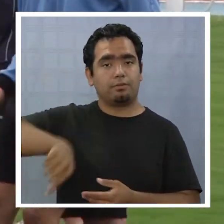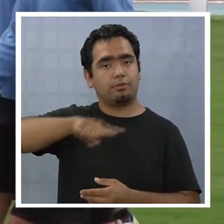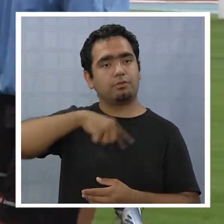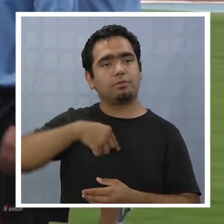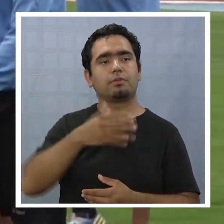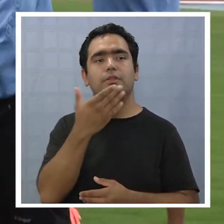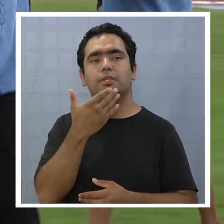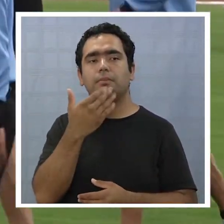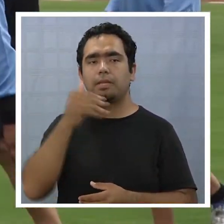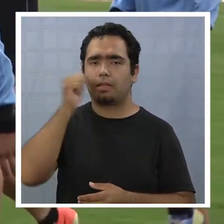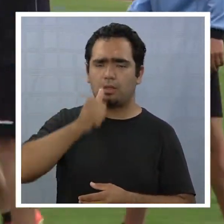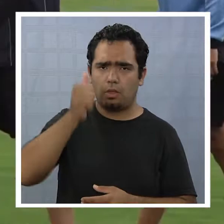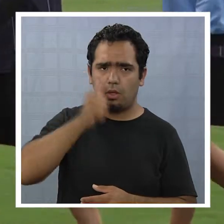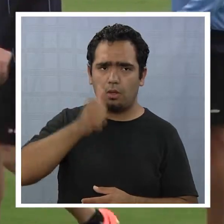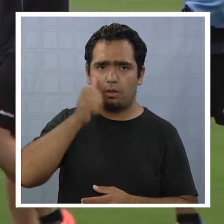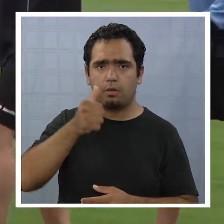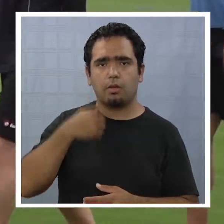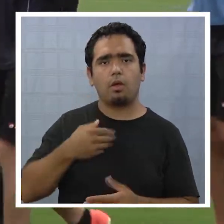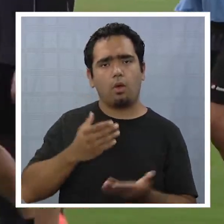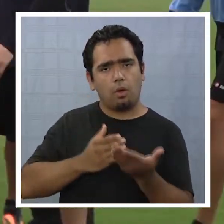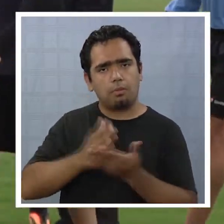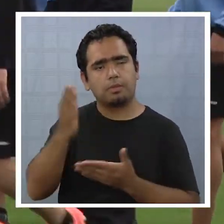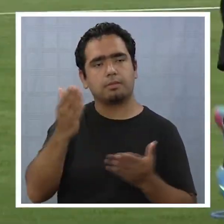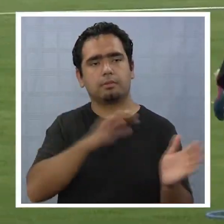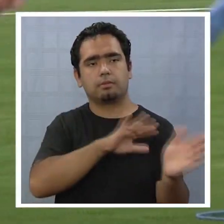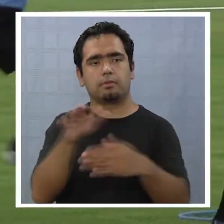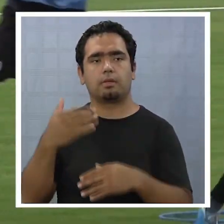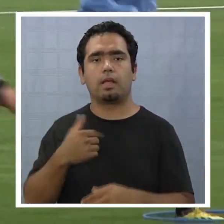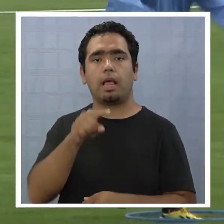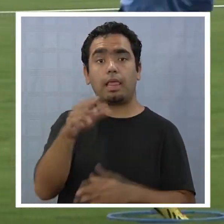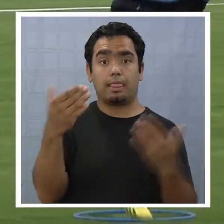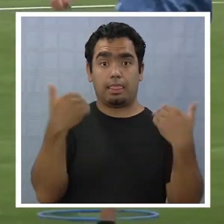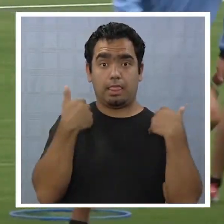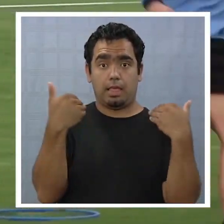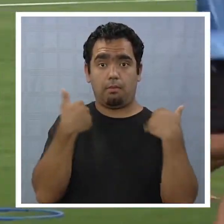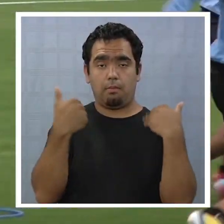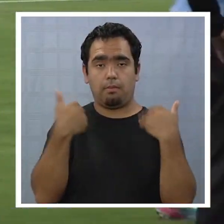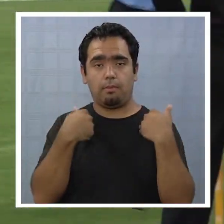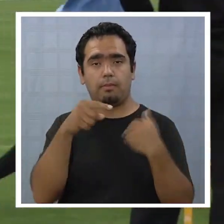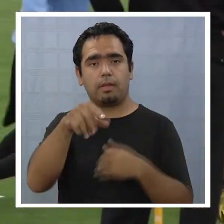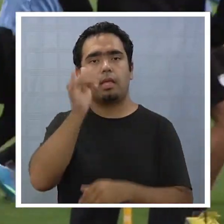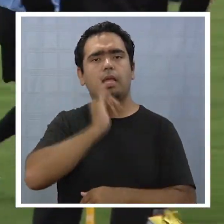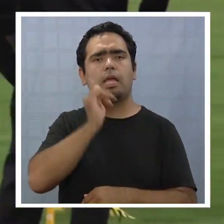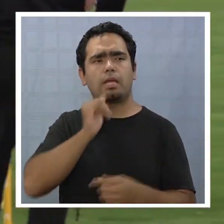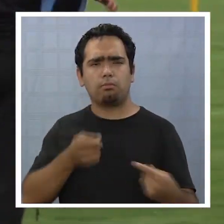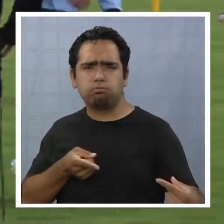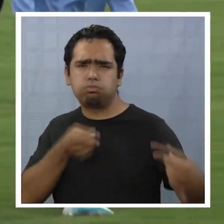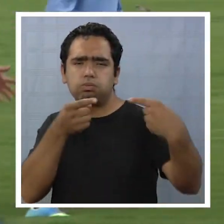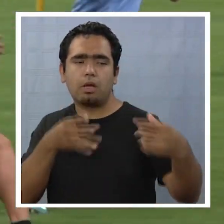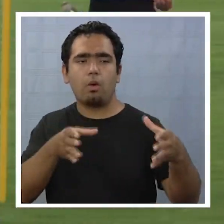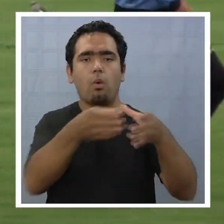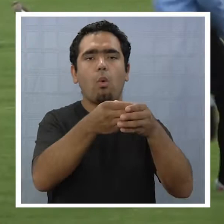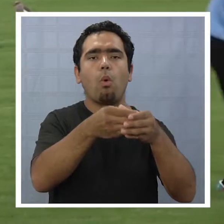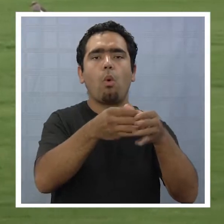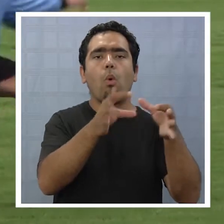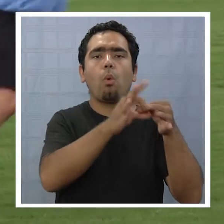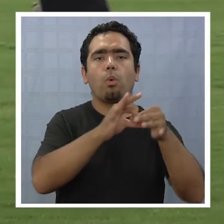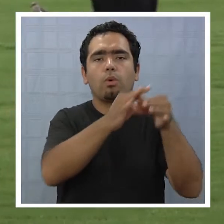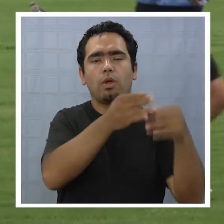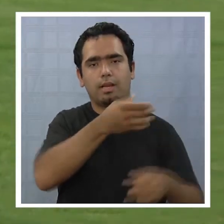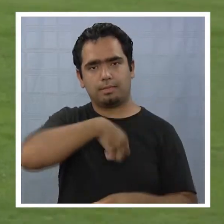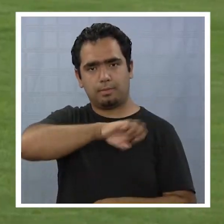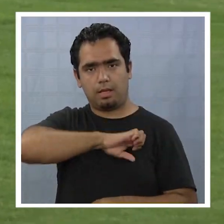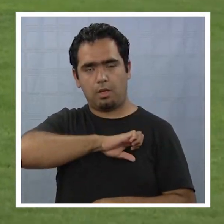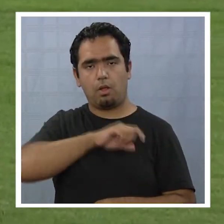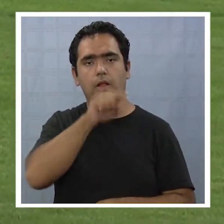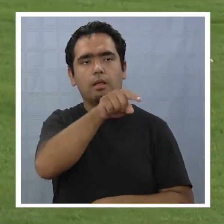obviamente para nosotros todos los días son comienzos de mes. En lo deportivo, Iquique debe enfrentar este miércoles 15 a